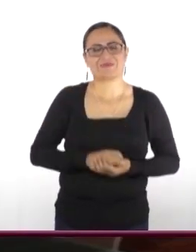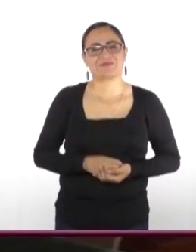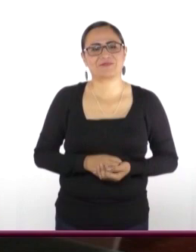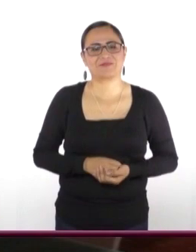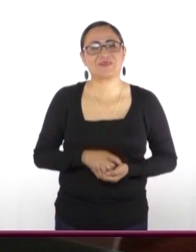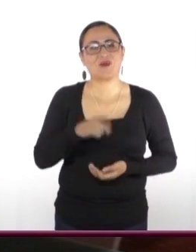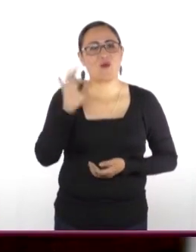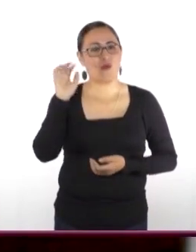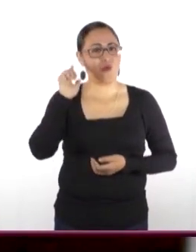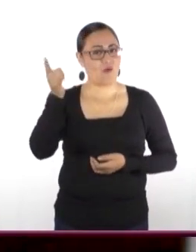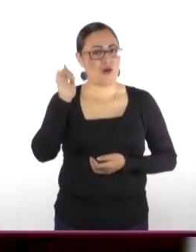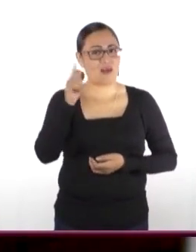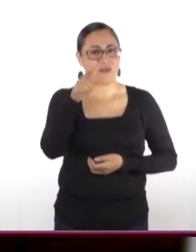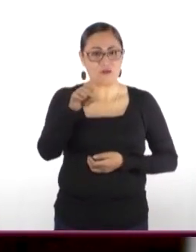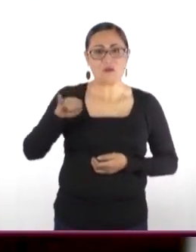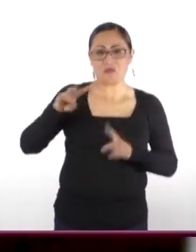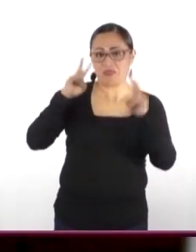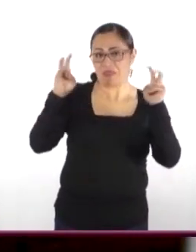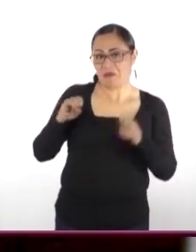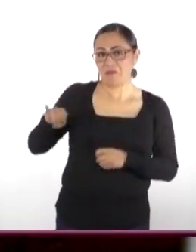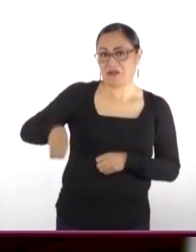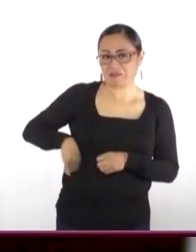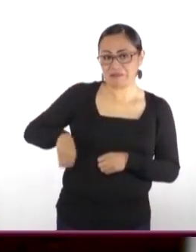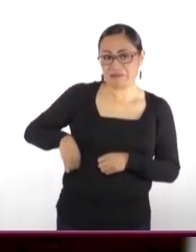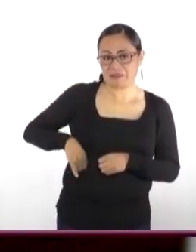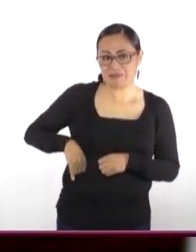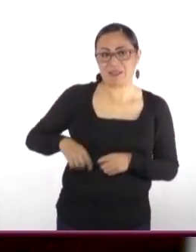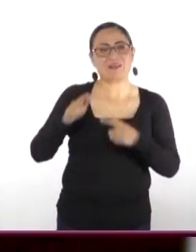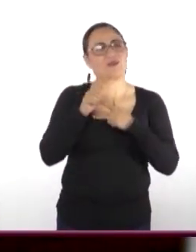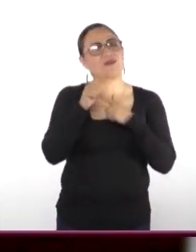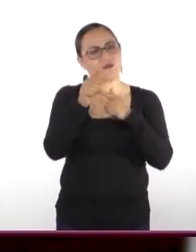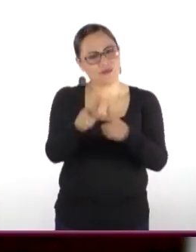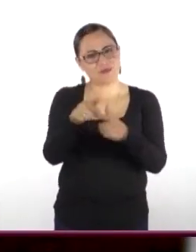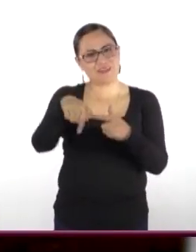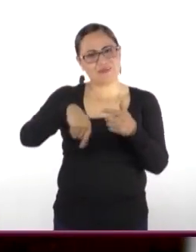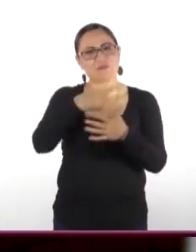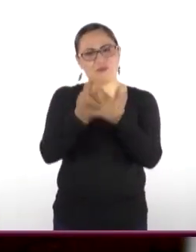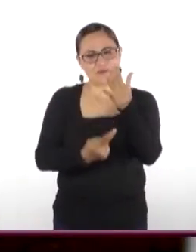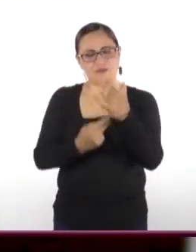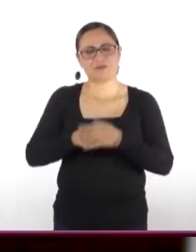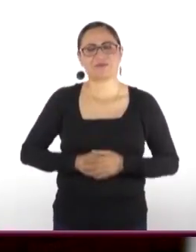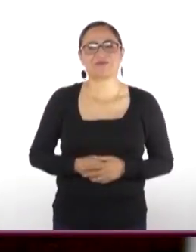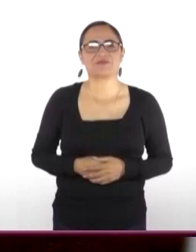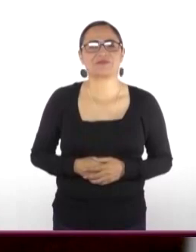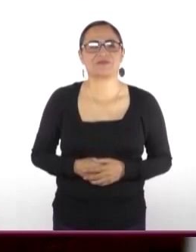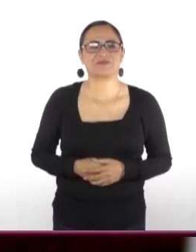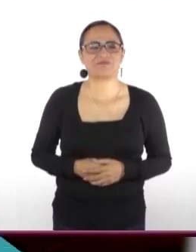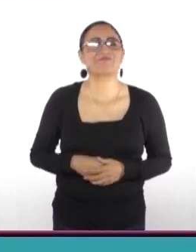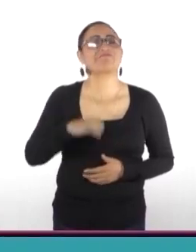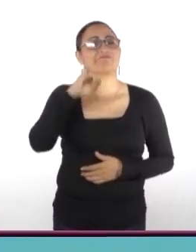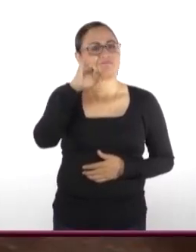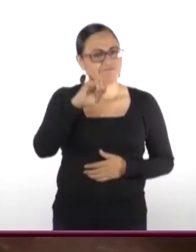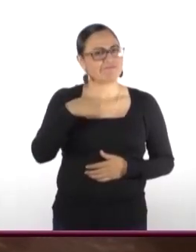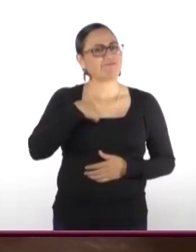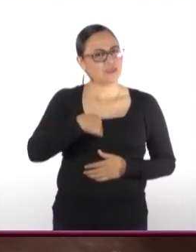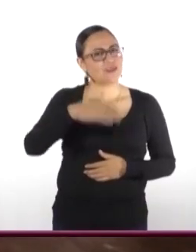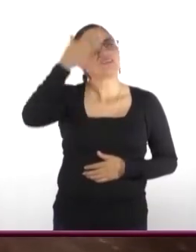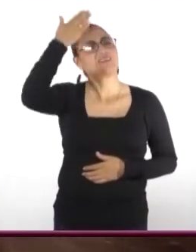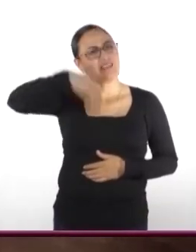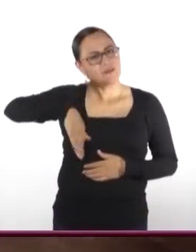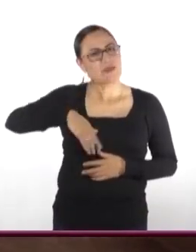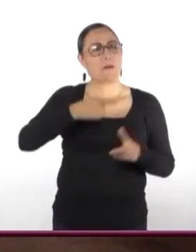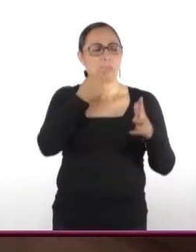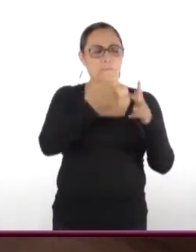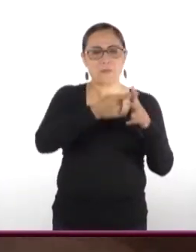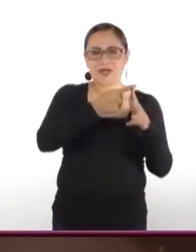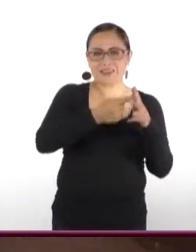esta entrevista. Espero que se hayan interesado mucho más por este tema y bueno, continuamos con esto que es Jóvenes en TV. Ajá,